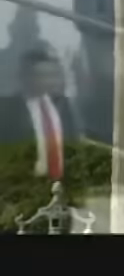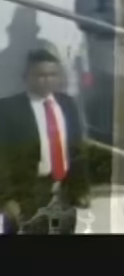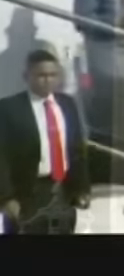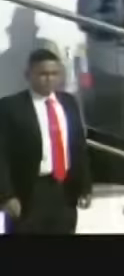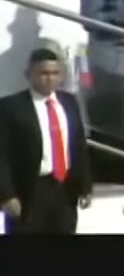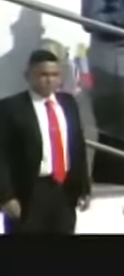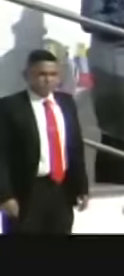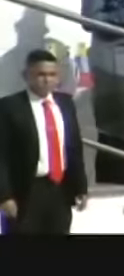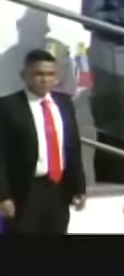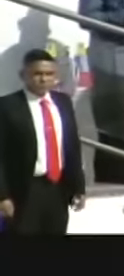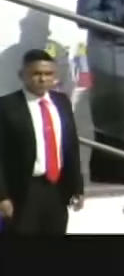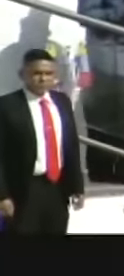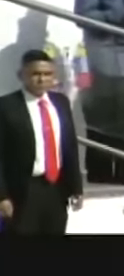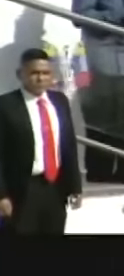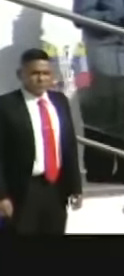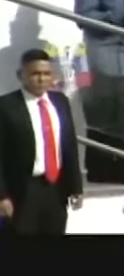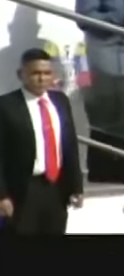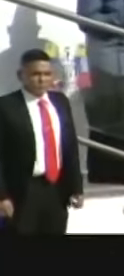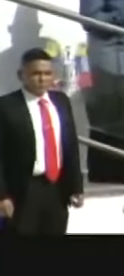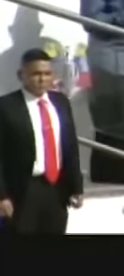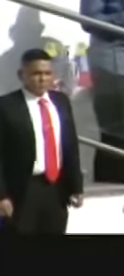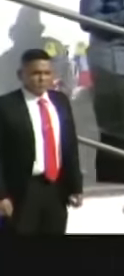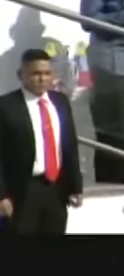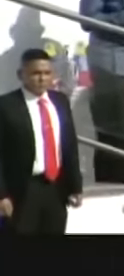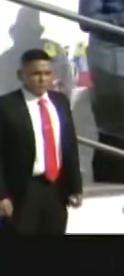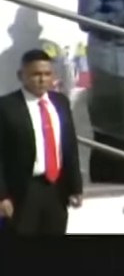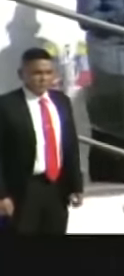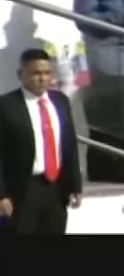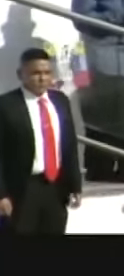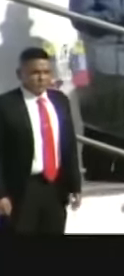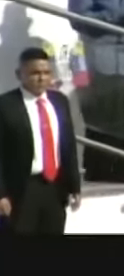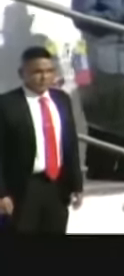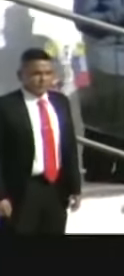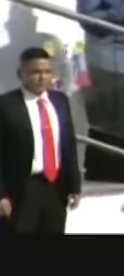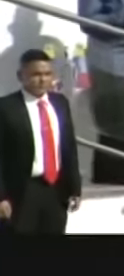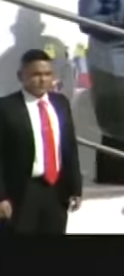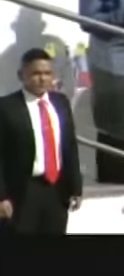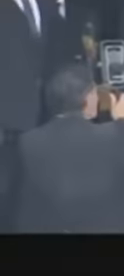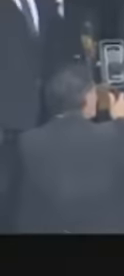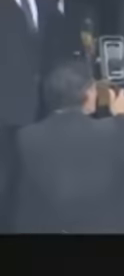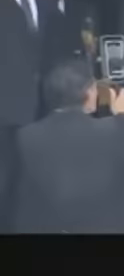querida, que la libertó mi hermano fue Simón Bolívar.